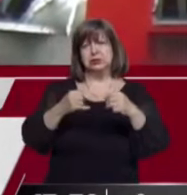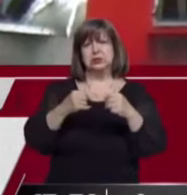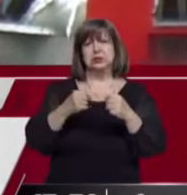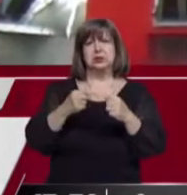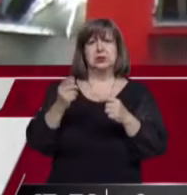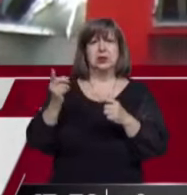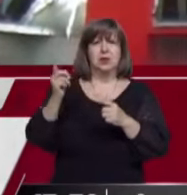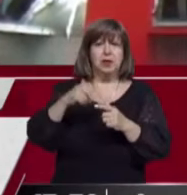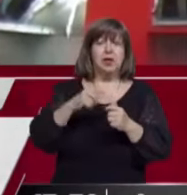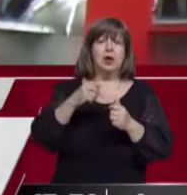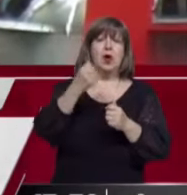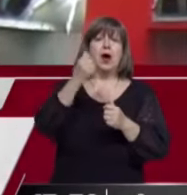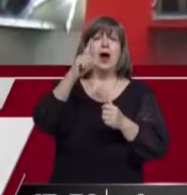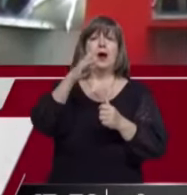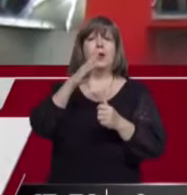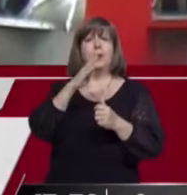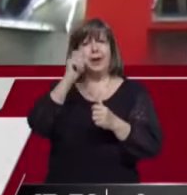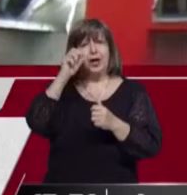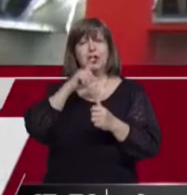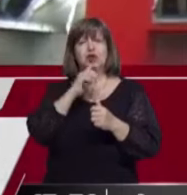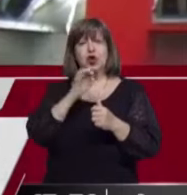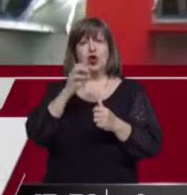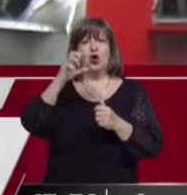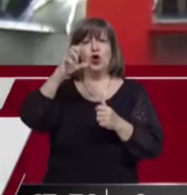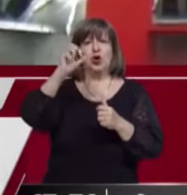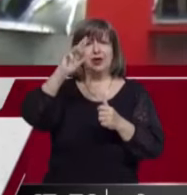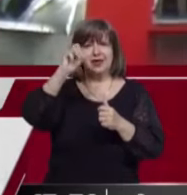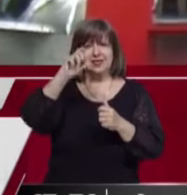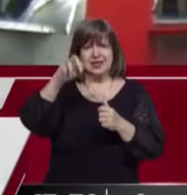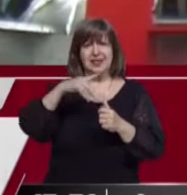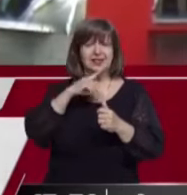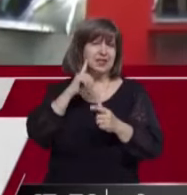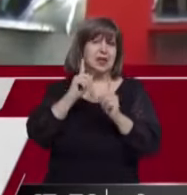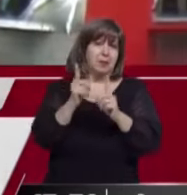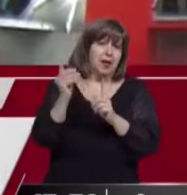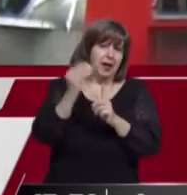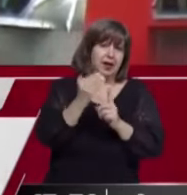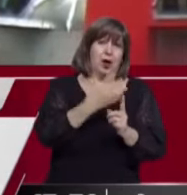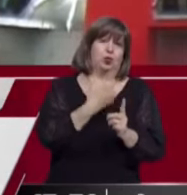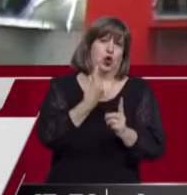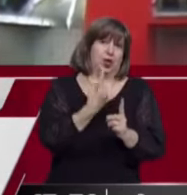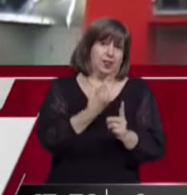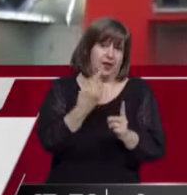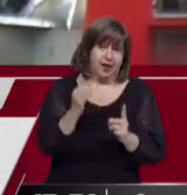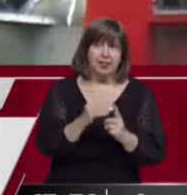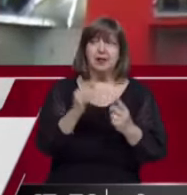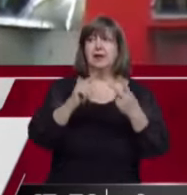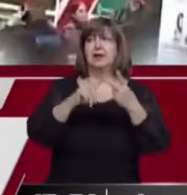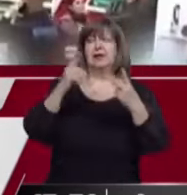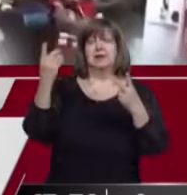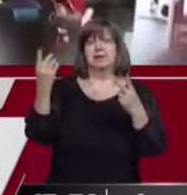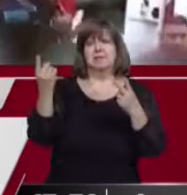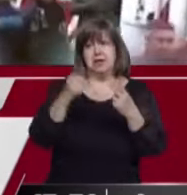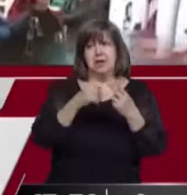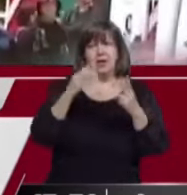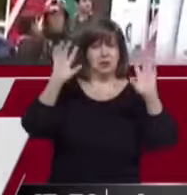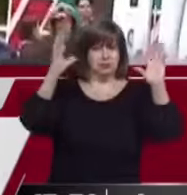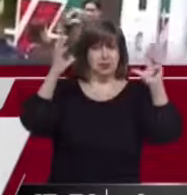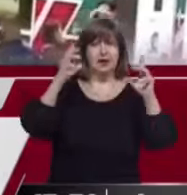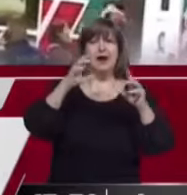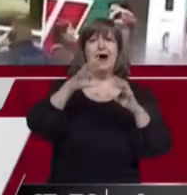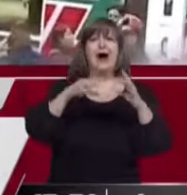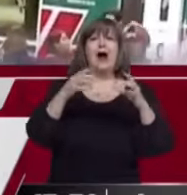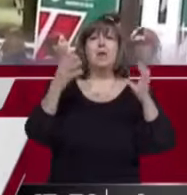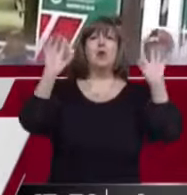Alberto crecen el titular de de esta institución de de asistencia tan rápida en la vía pública se desplazaron más de